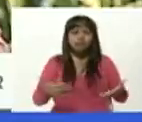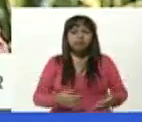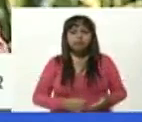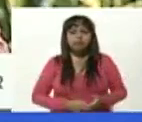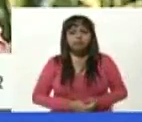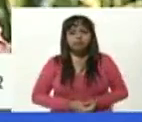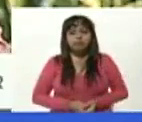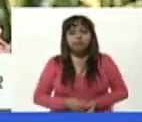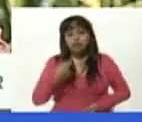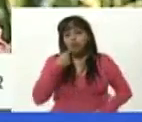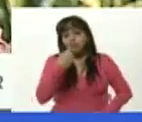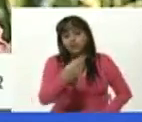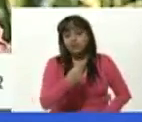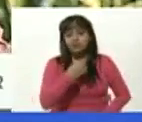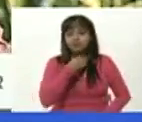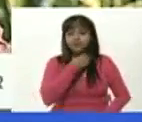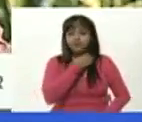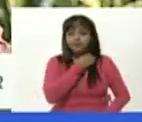Miren, yo les voy a decir,